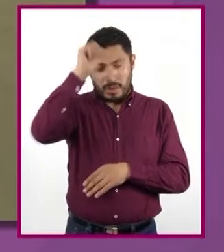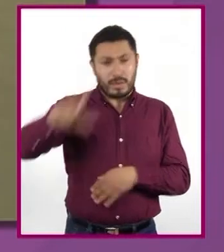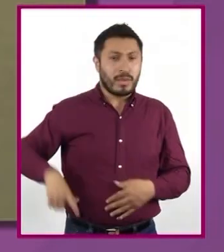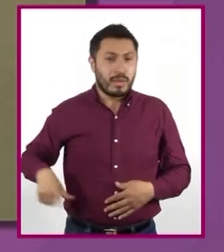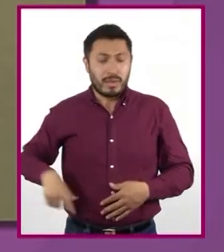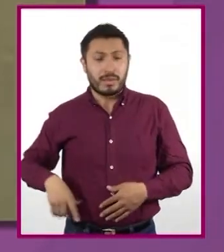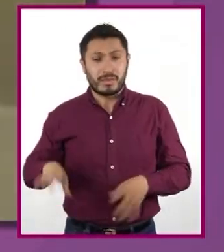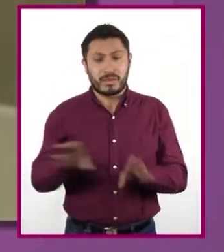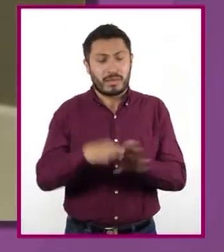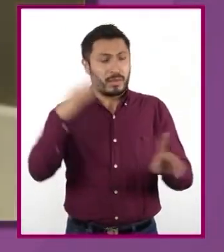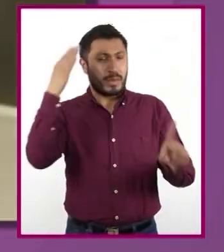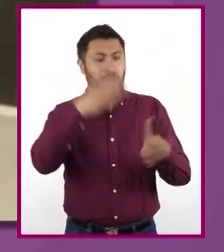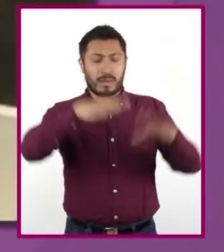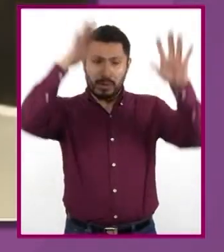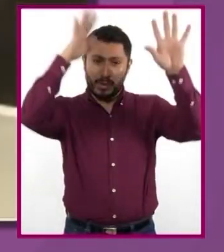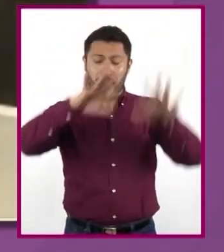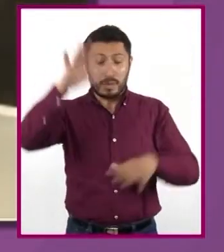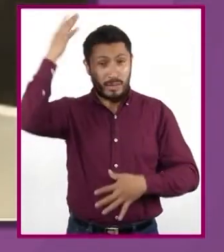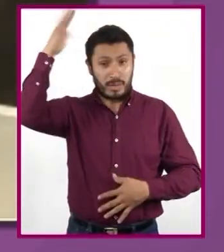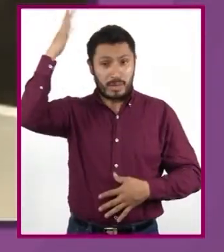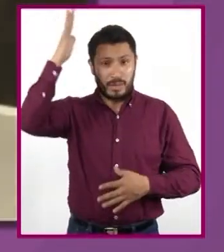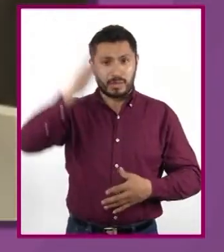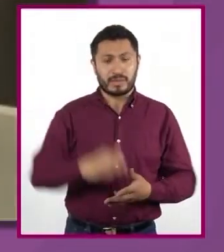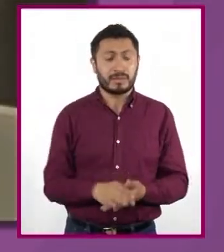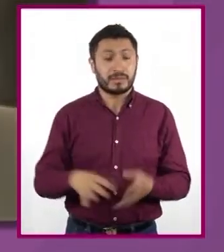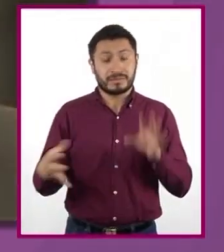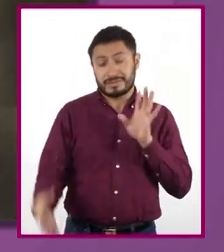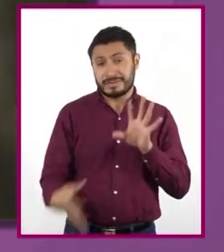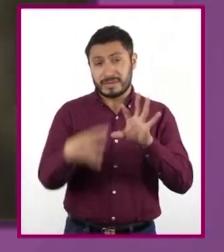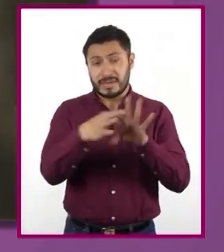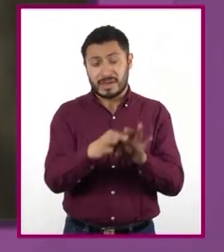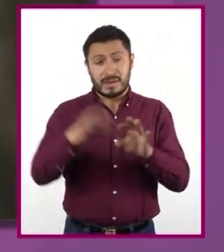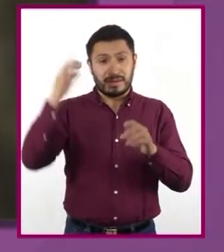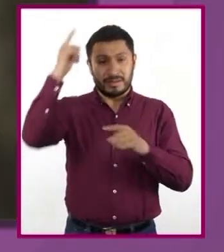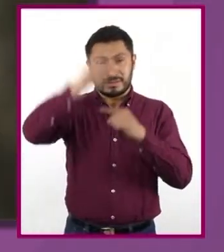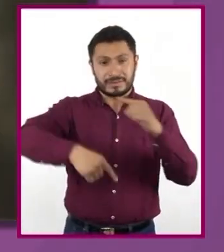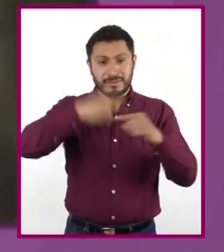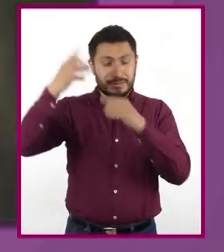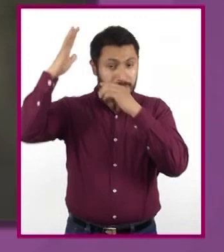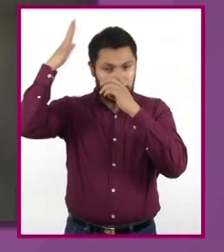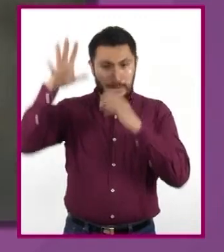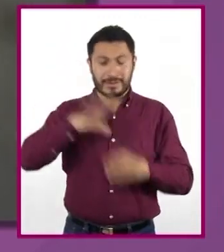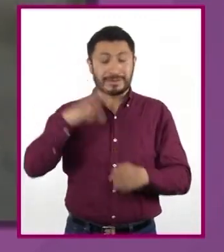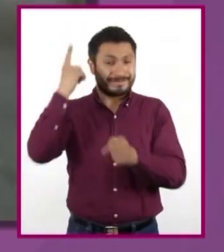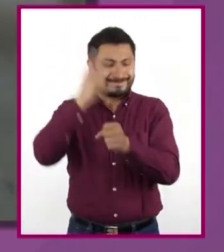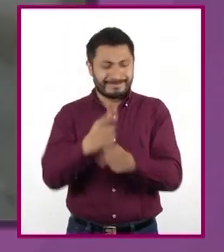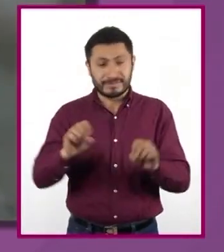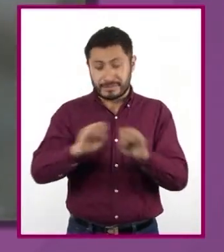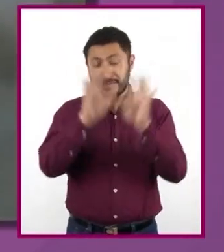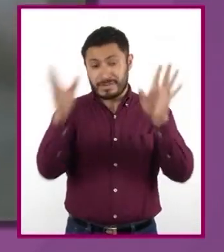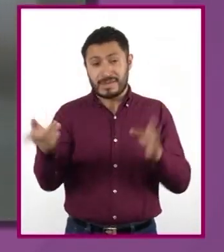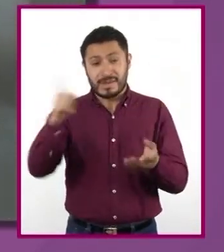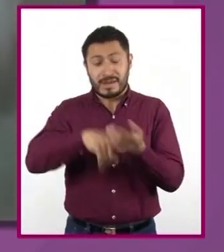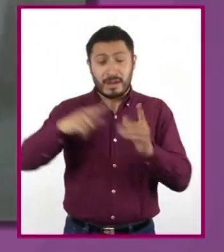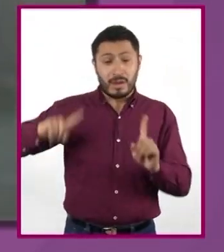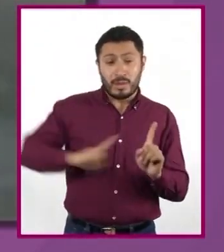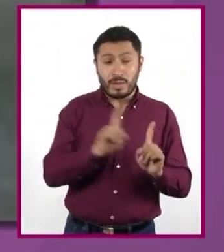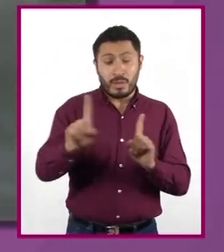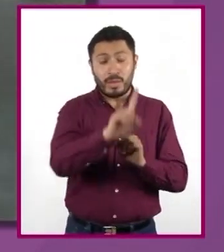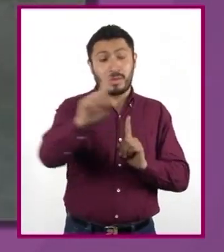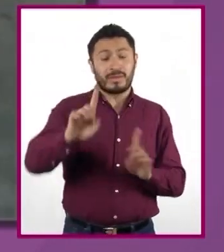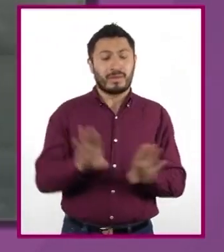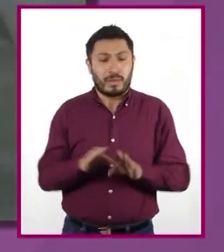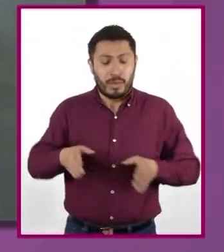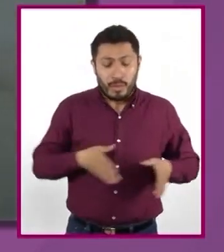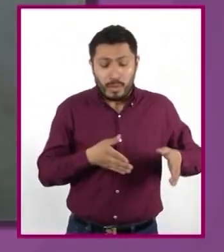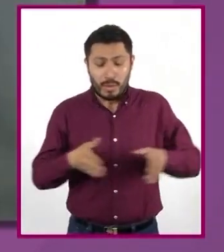gobernantes consagrados a un culto solar. El vínculo con el ciclo solar lo hallamos claramente en El Laberinto, un pasillo